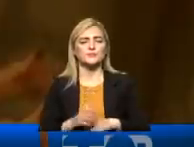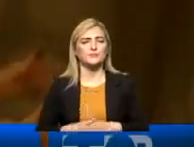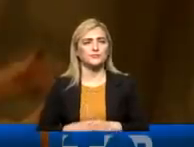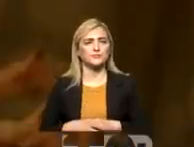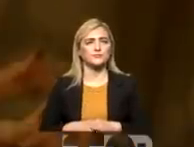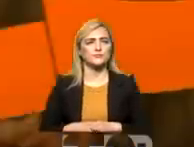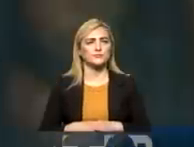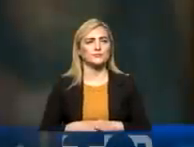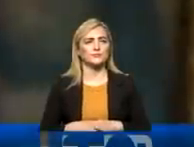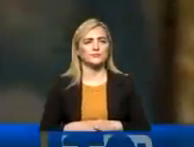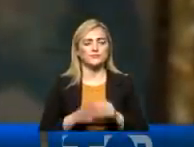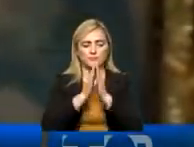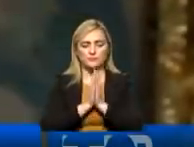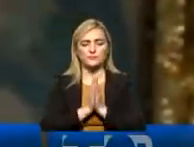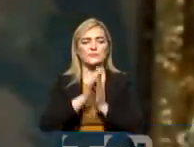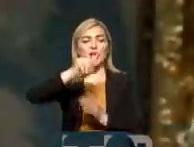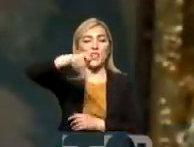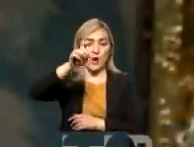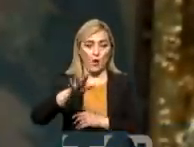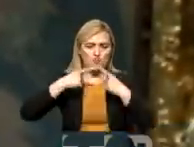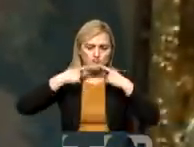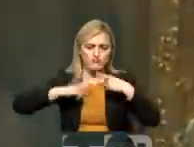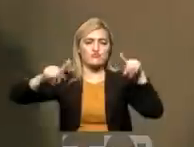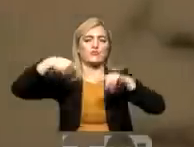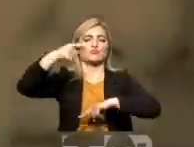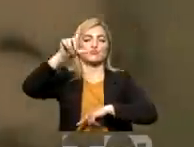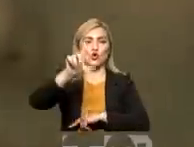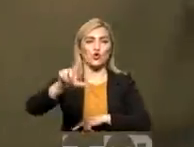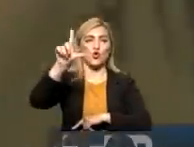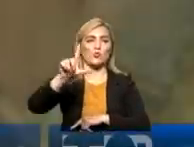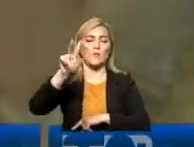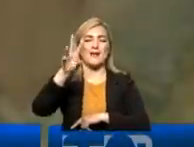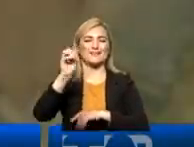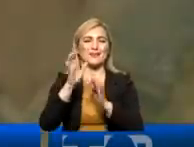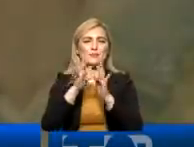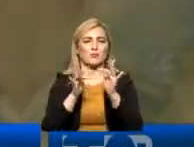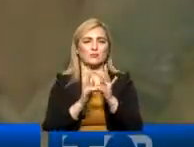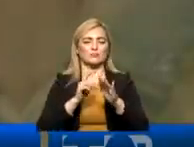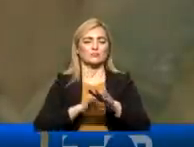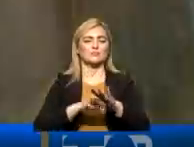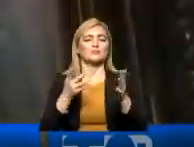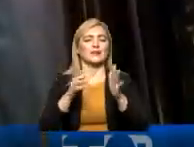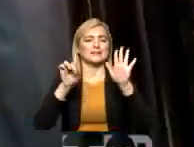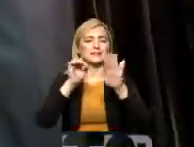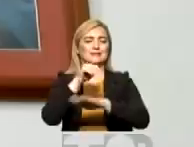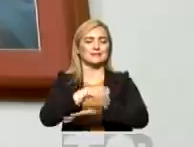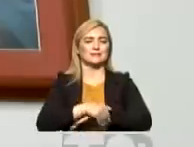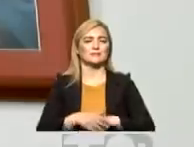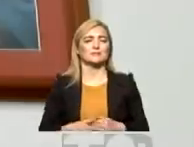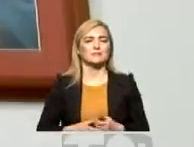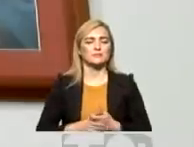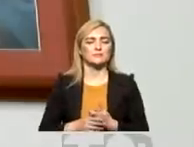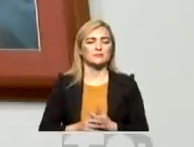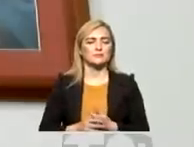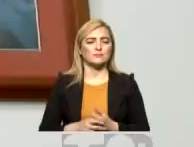La misa será transmitida por la señal de Teleamazonas el próximo lunes 20 de abril a partir de las 18 horas. En este